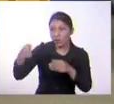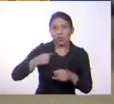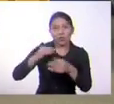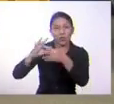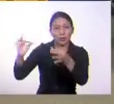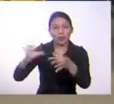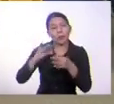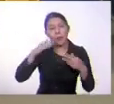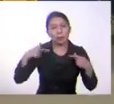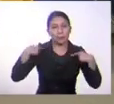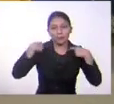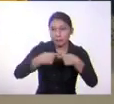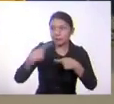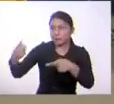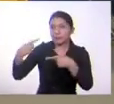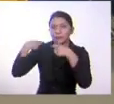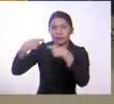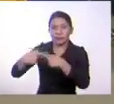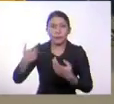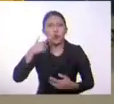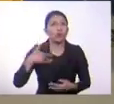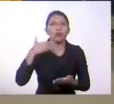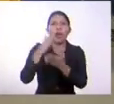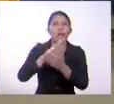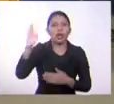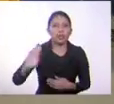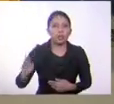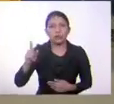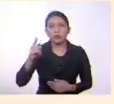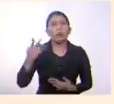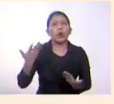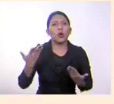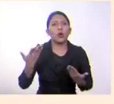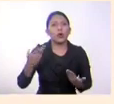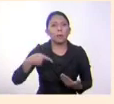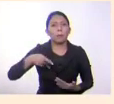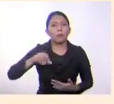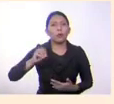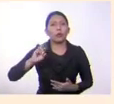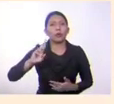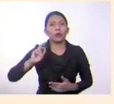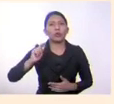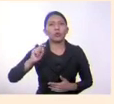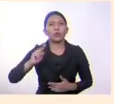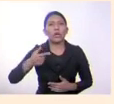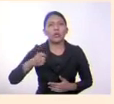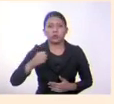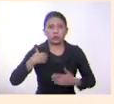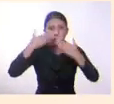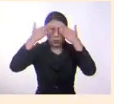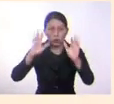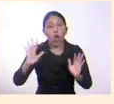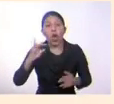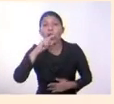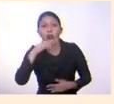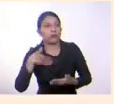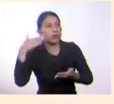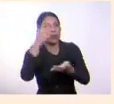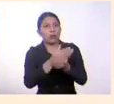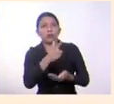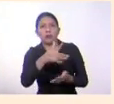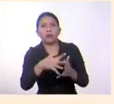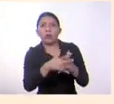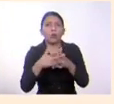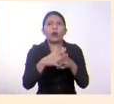que tú te vas a Brasil. A Brasil. Tengo que aprender portugués. Así es, o tú no sabes hablar inglés y de repente llegas a